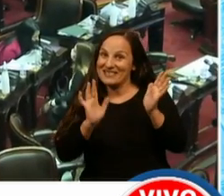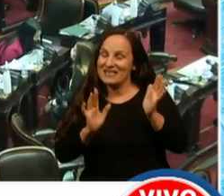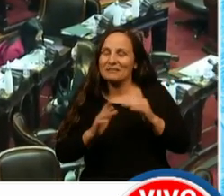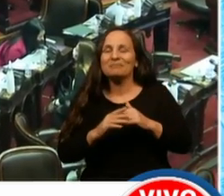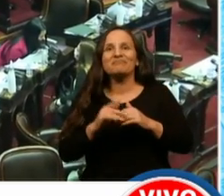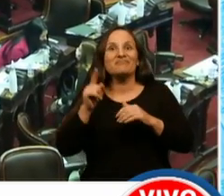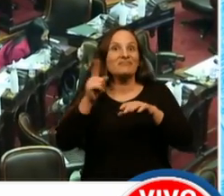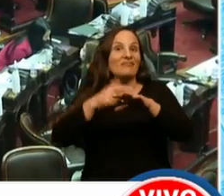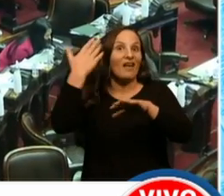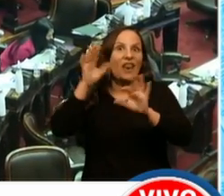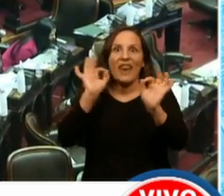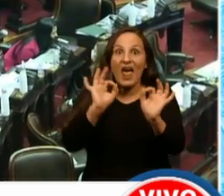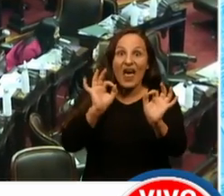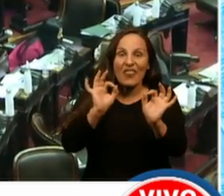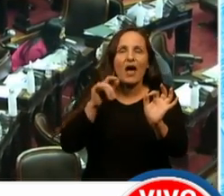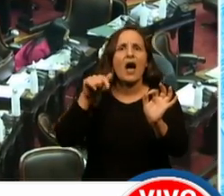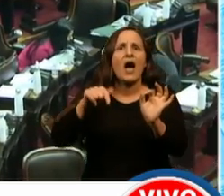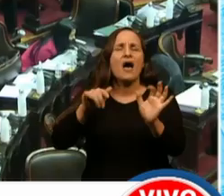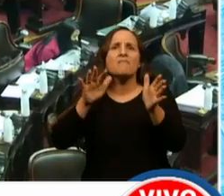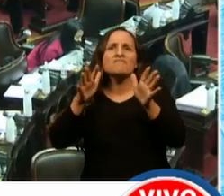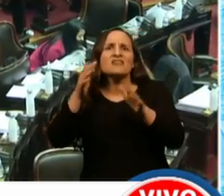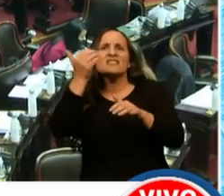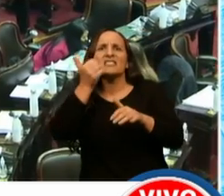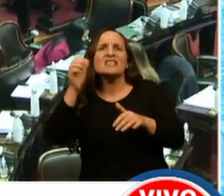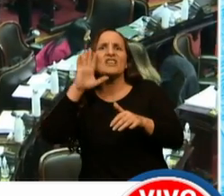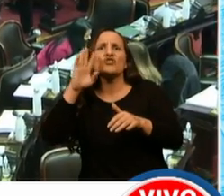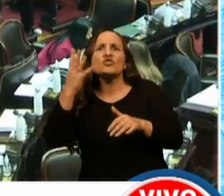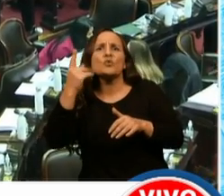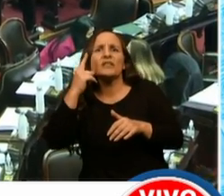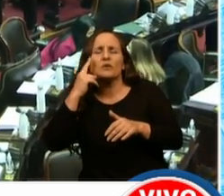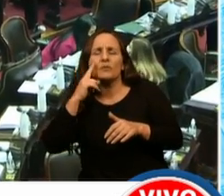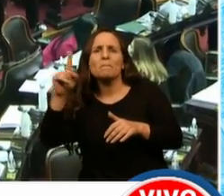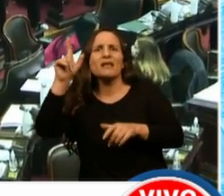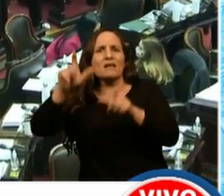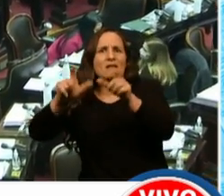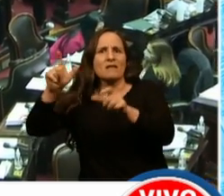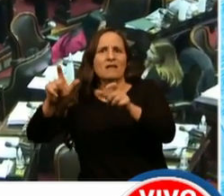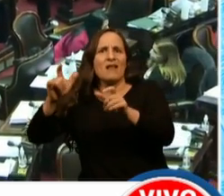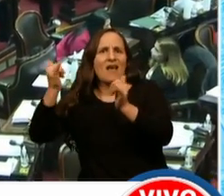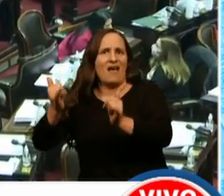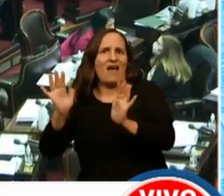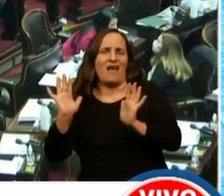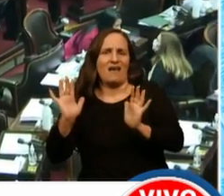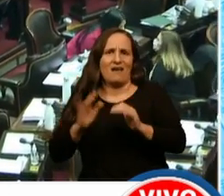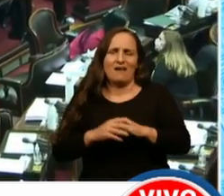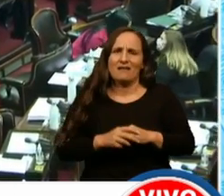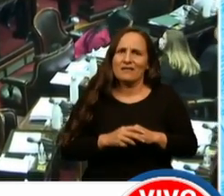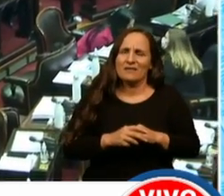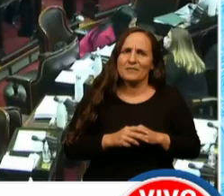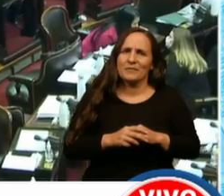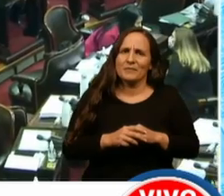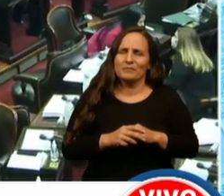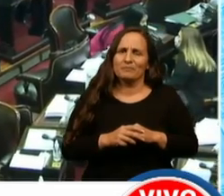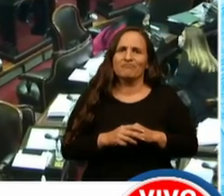pasamos a tener casi seiscientos cincuenta y cuatro mil usuarios en uno en